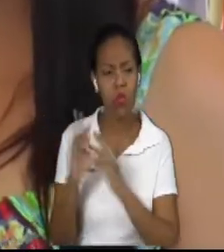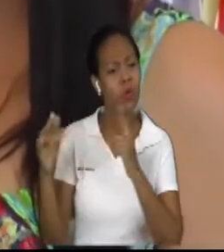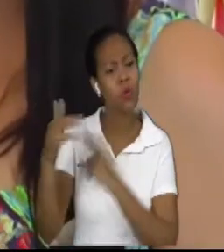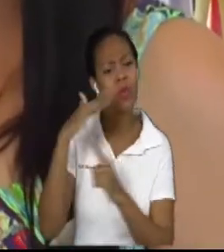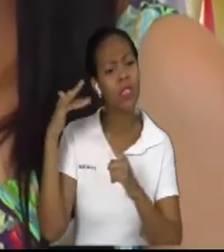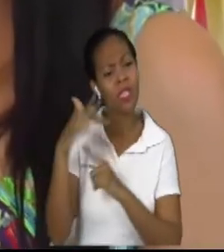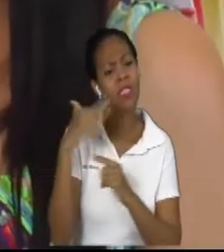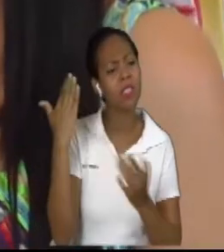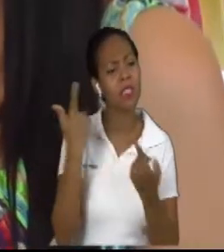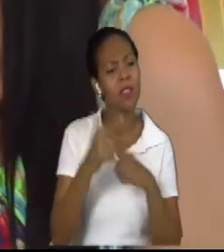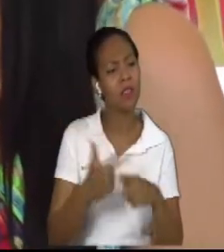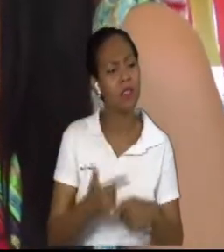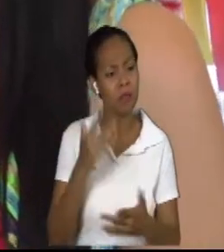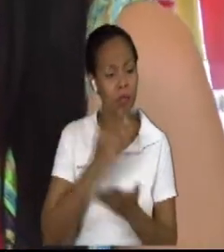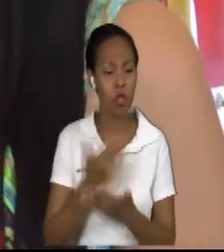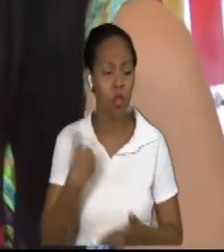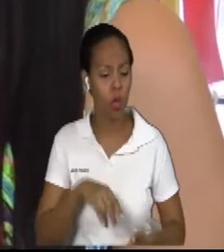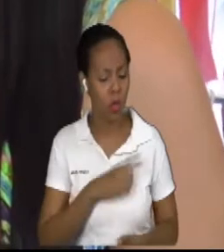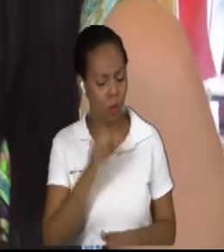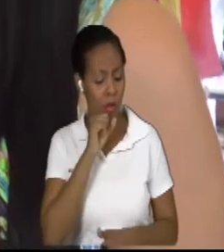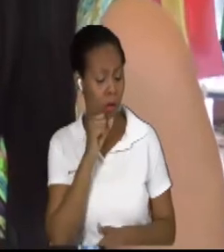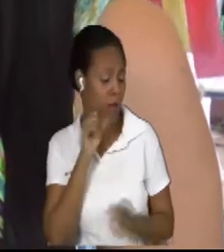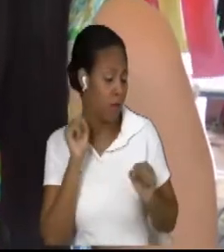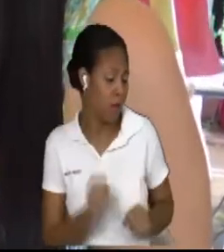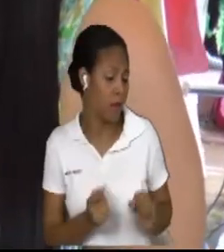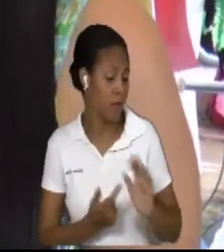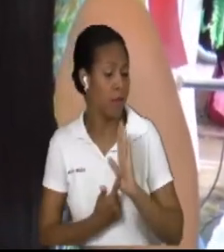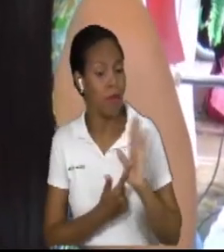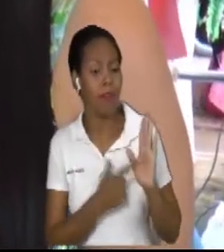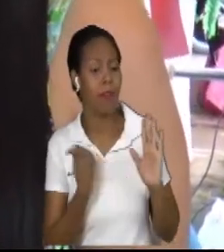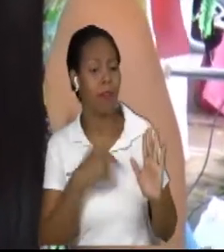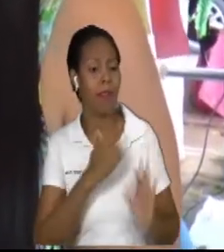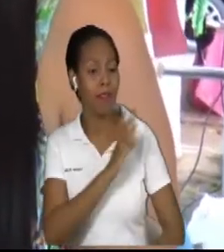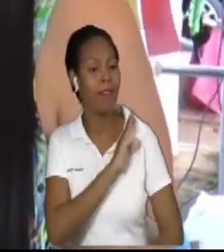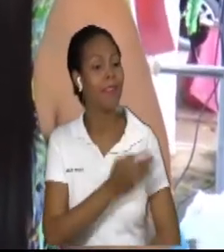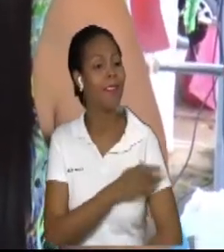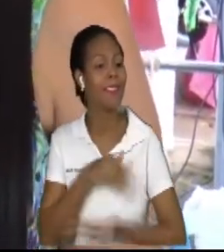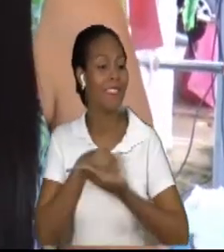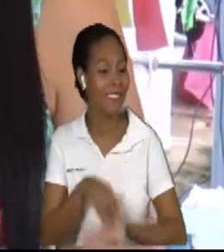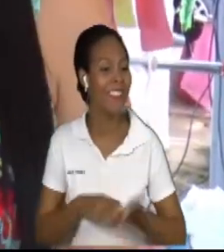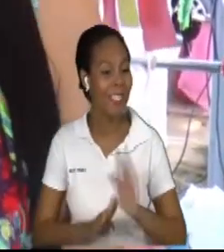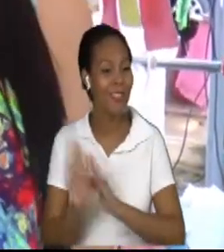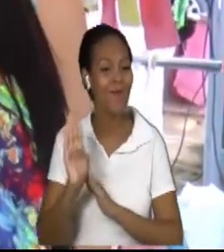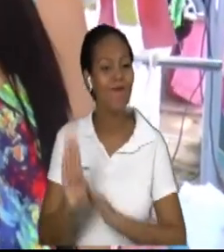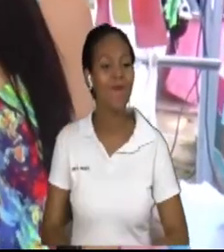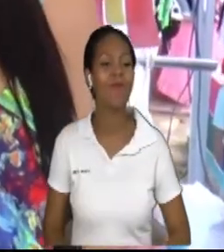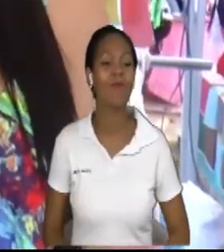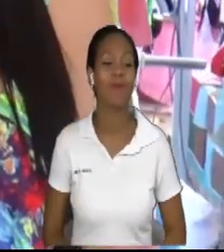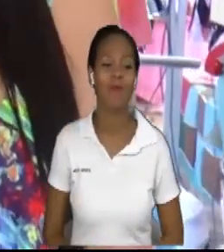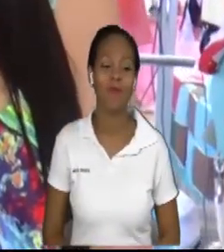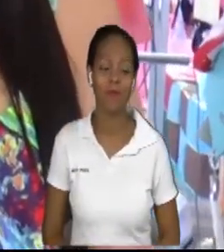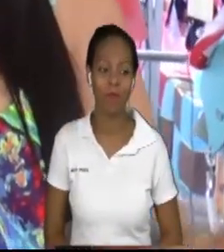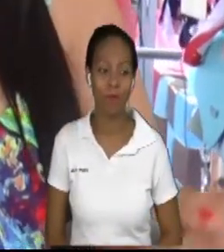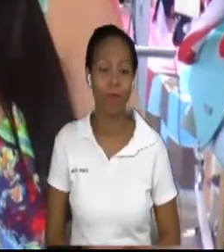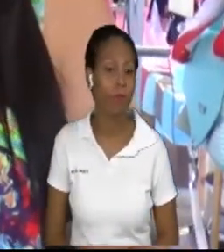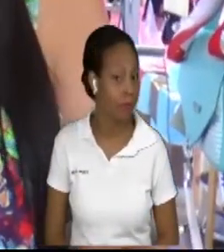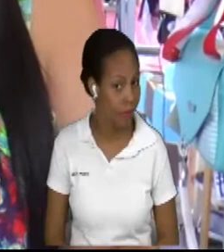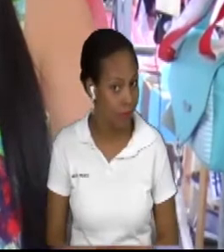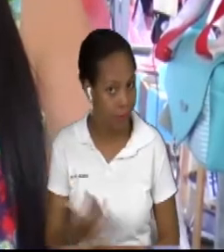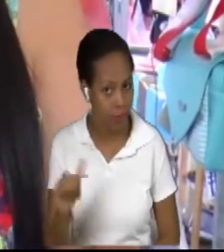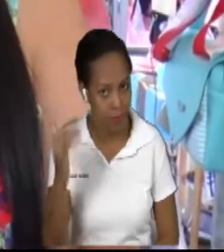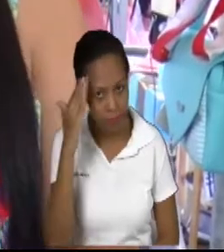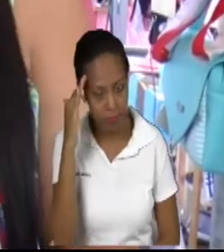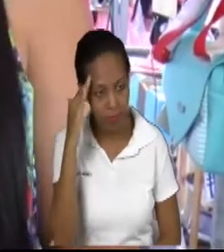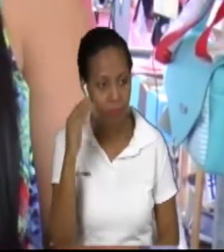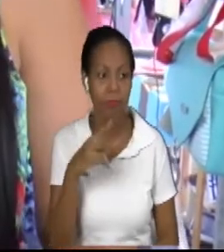los barranqueños demostramos una vez más toda la fortaleza que tenemos para salir adelante. Bueno, entonces ya saben, crisis aquí en